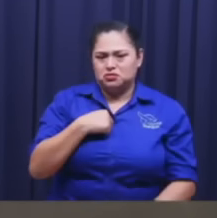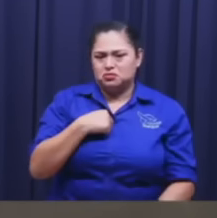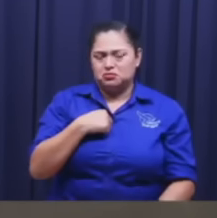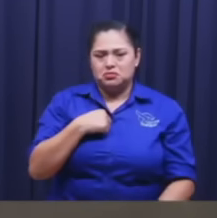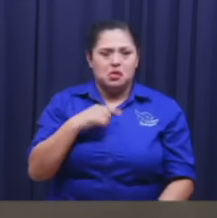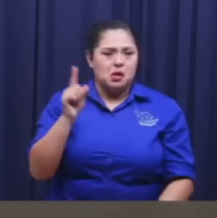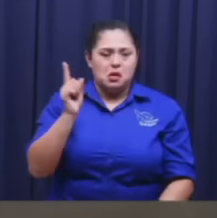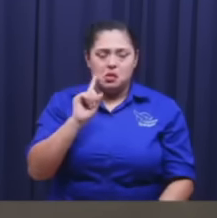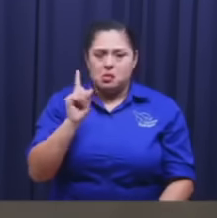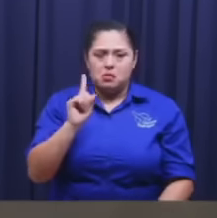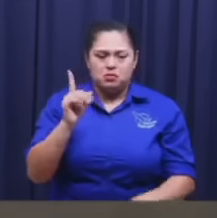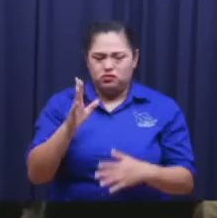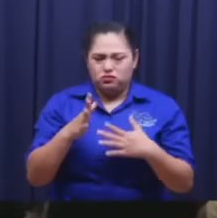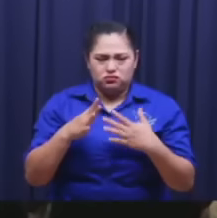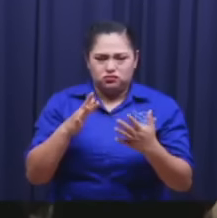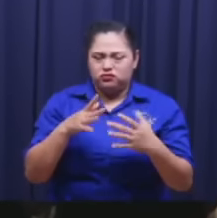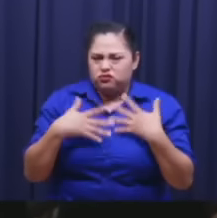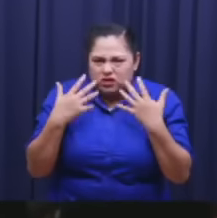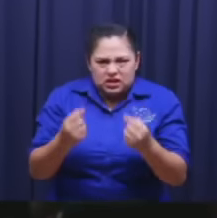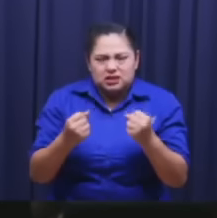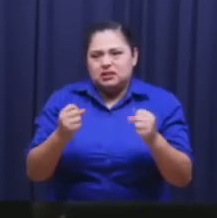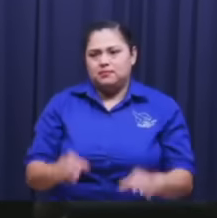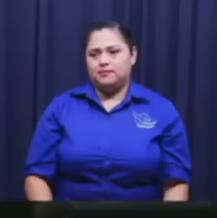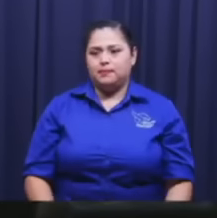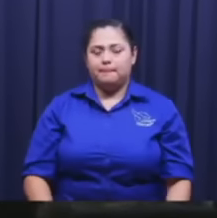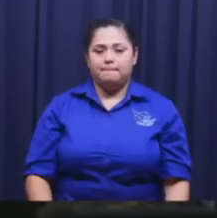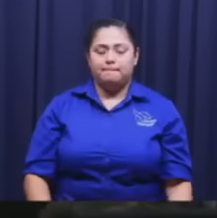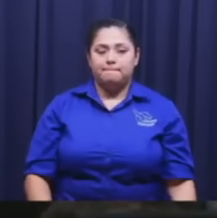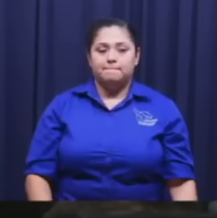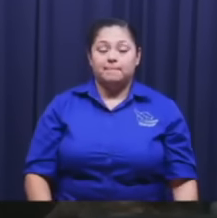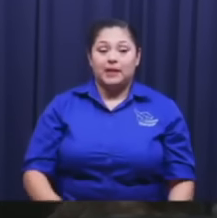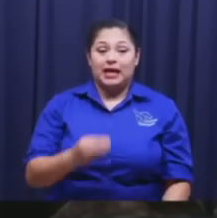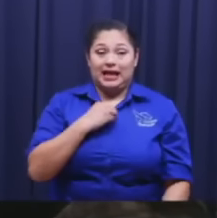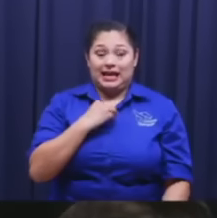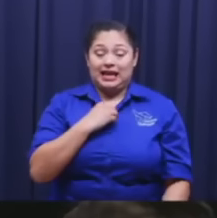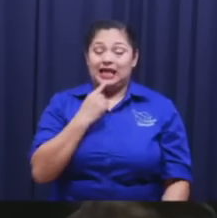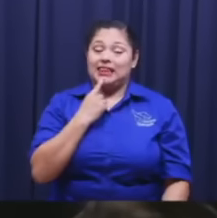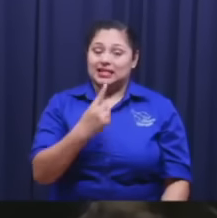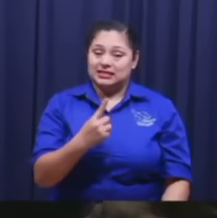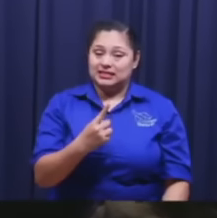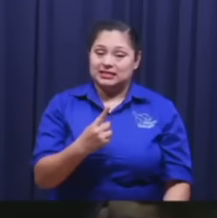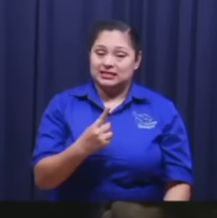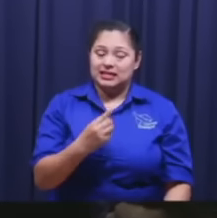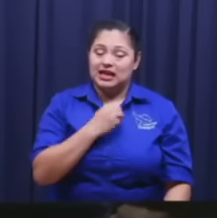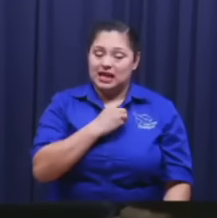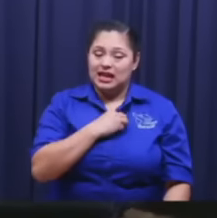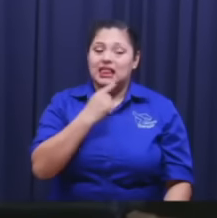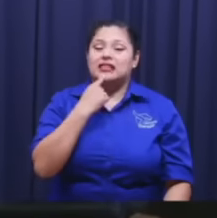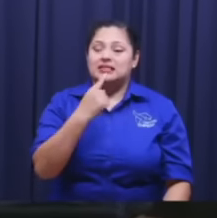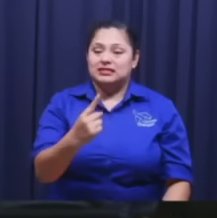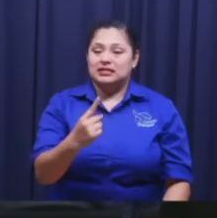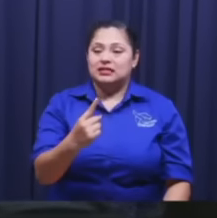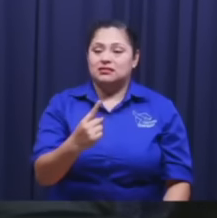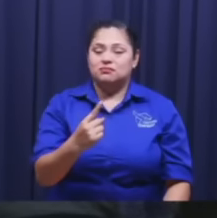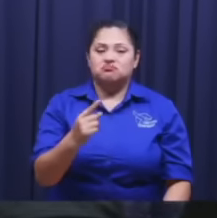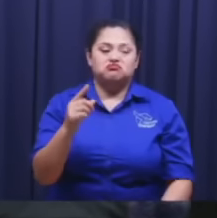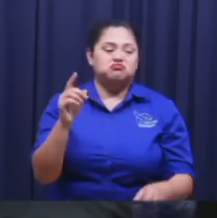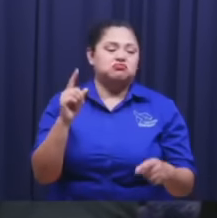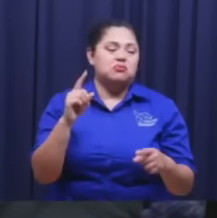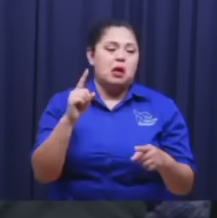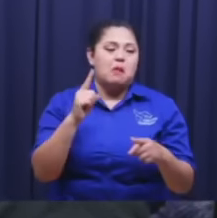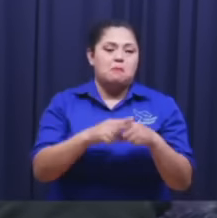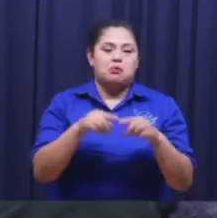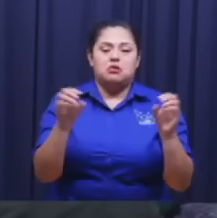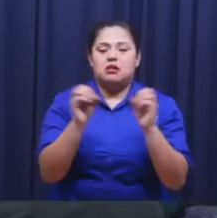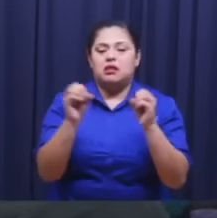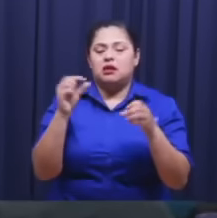Y tenía ganas de decir, dice el salmista ahí, tenía ganas de decir: en vano he guardado